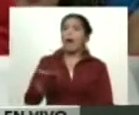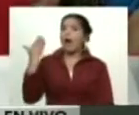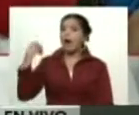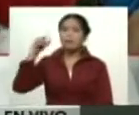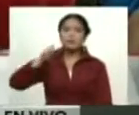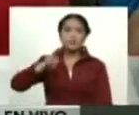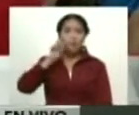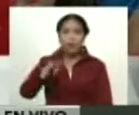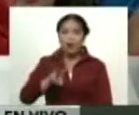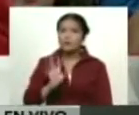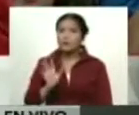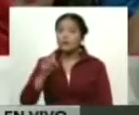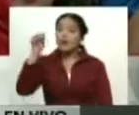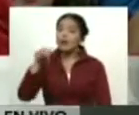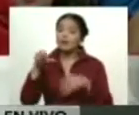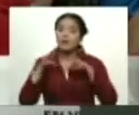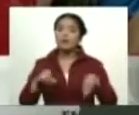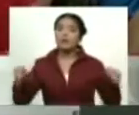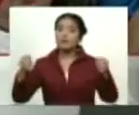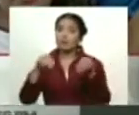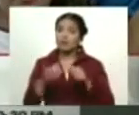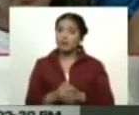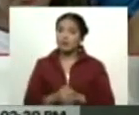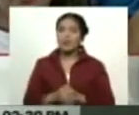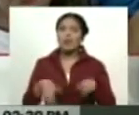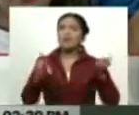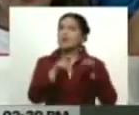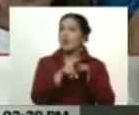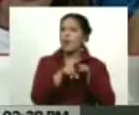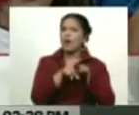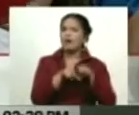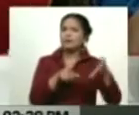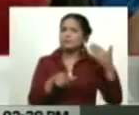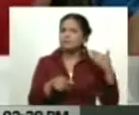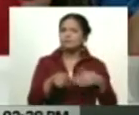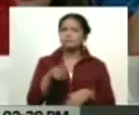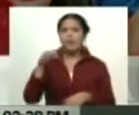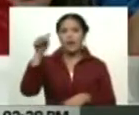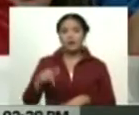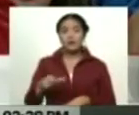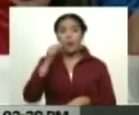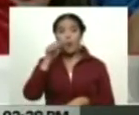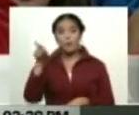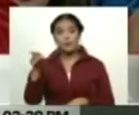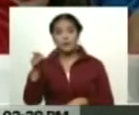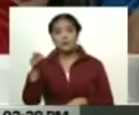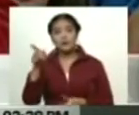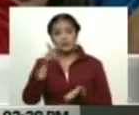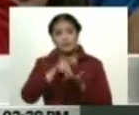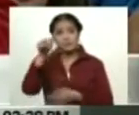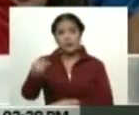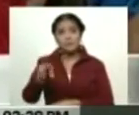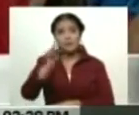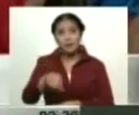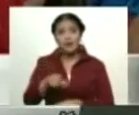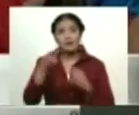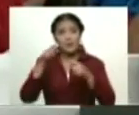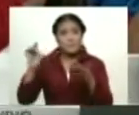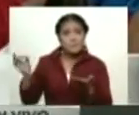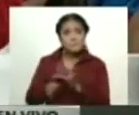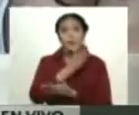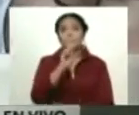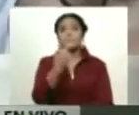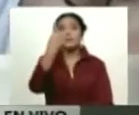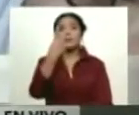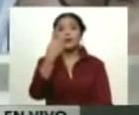visto, en esta tierra. Lo mismo hicieron con Allende. Aquí está el senador Navarro. Y acabaron con la primera